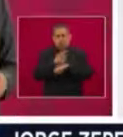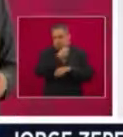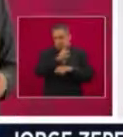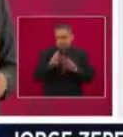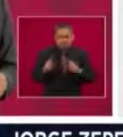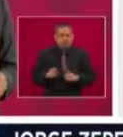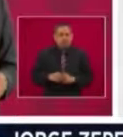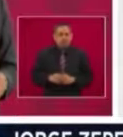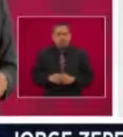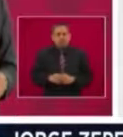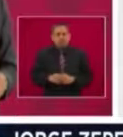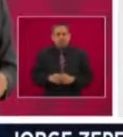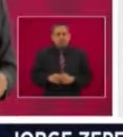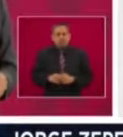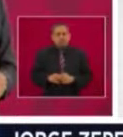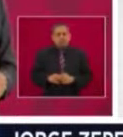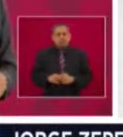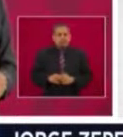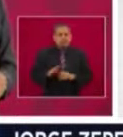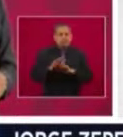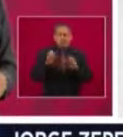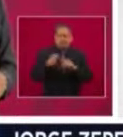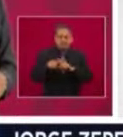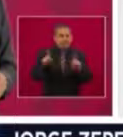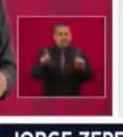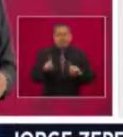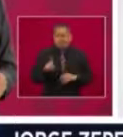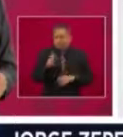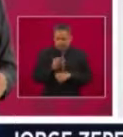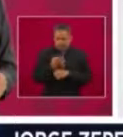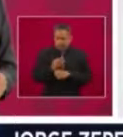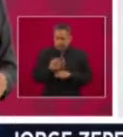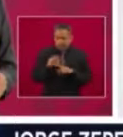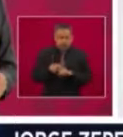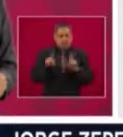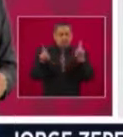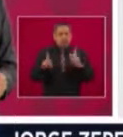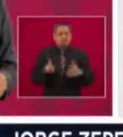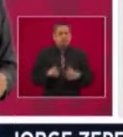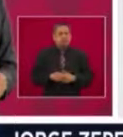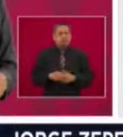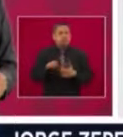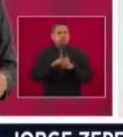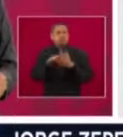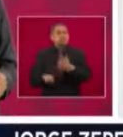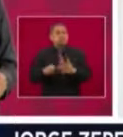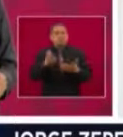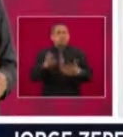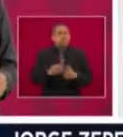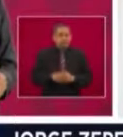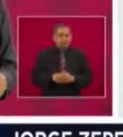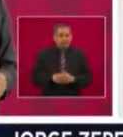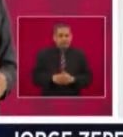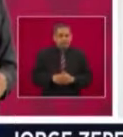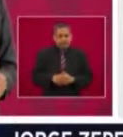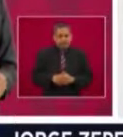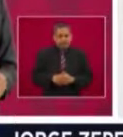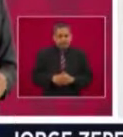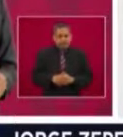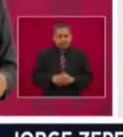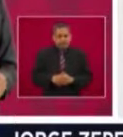muchos defectos, pero nada impide a cualquier periodista acudir a ella y presentar sin restricciones el tema que se le